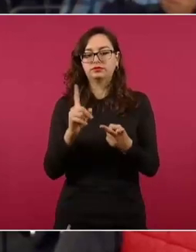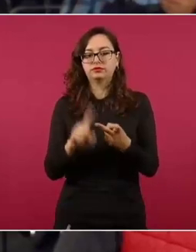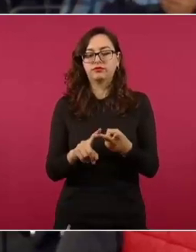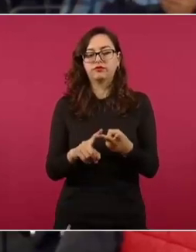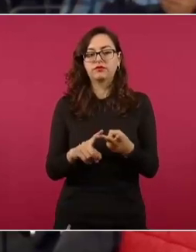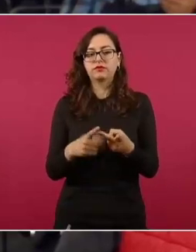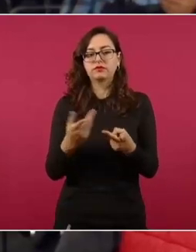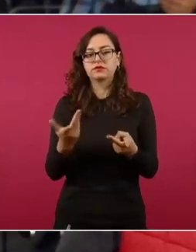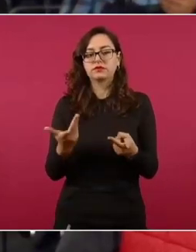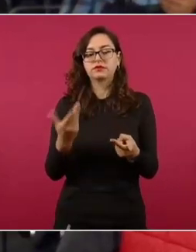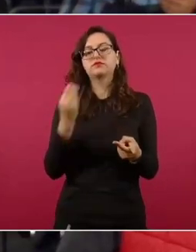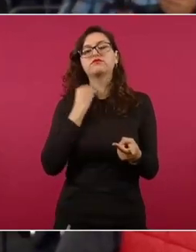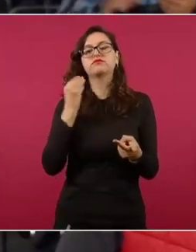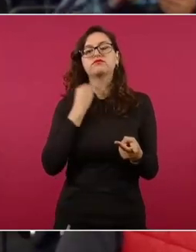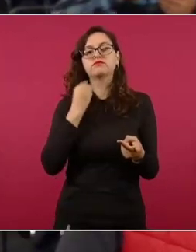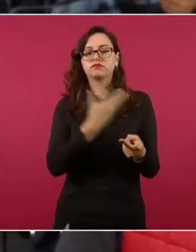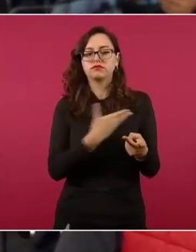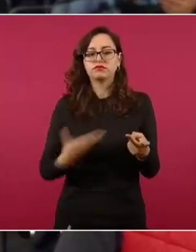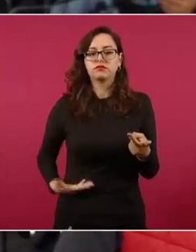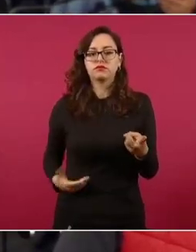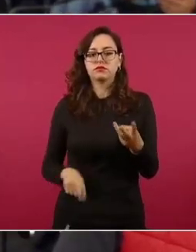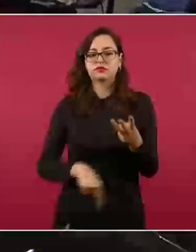de la Presidencia y el Centro de